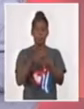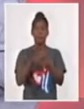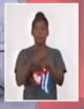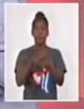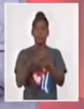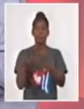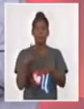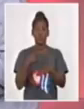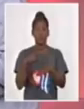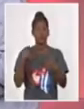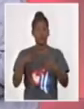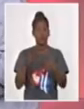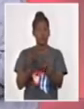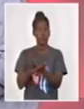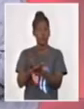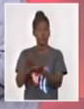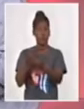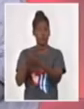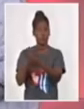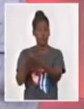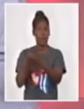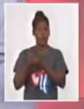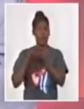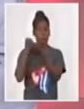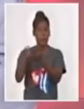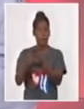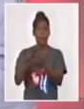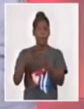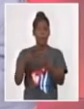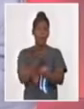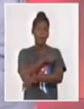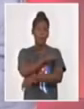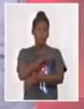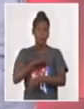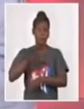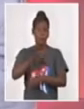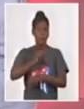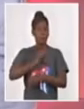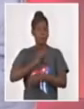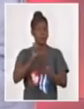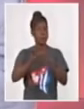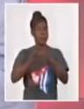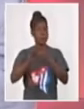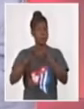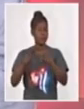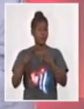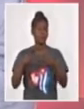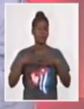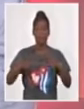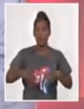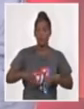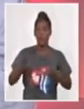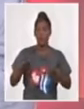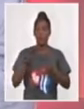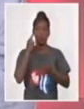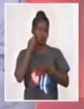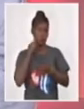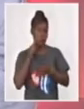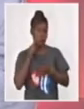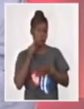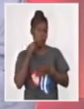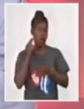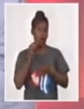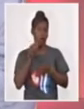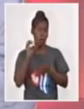algo en lo que hay que seguir insistiendo en su divulgación de manera que la población pueda poder ejercer esa facilidad que ha